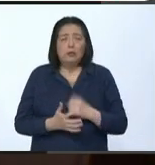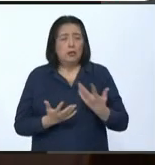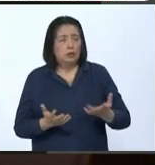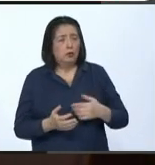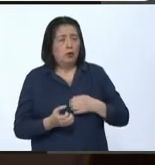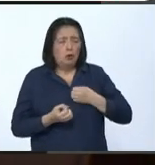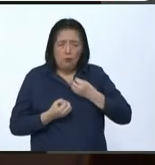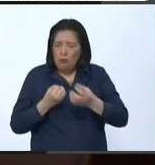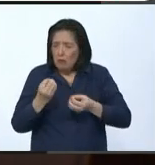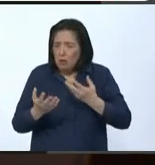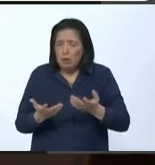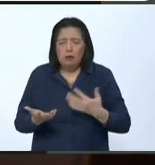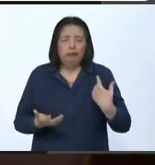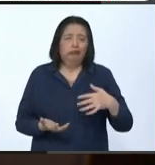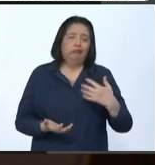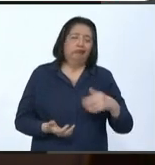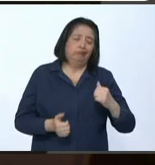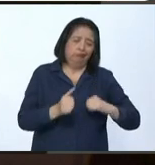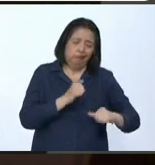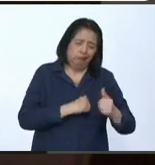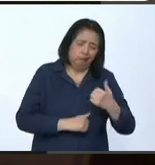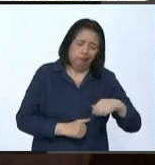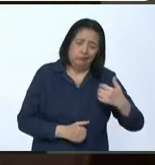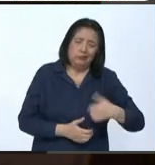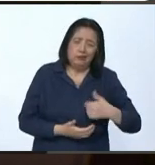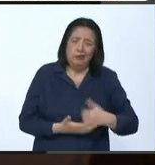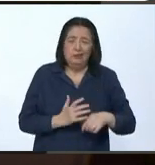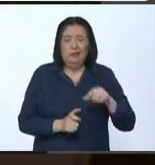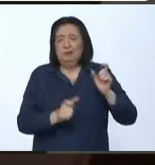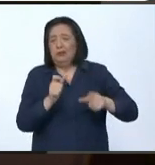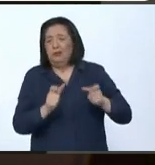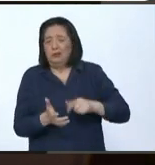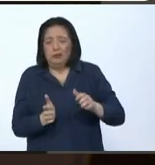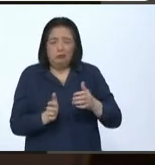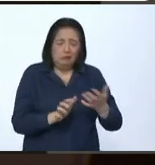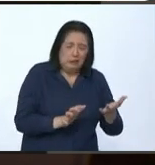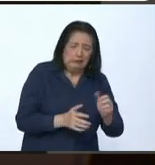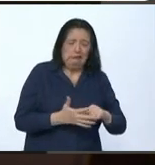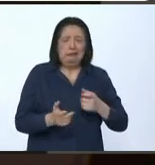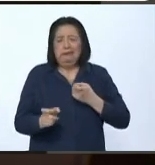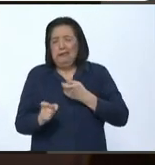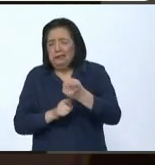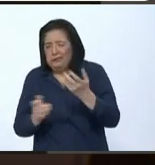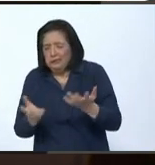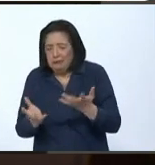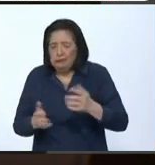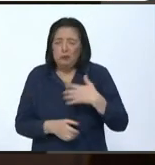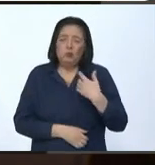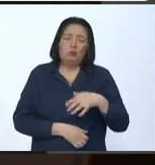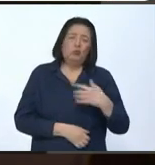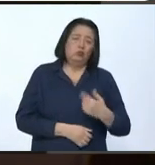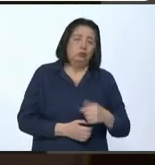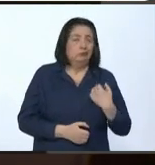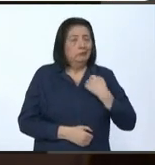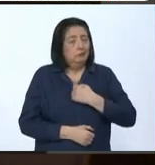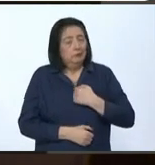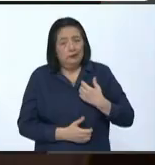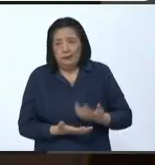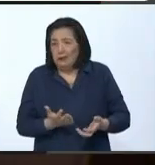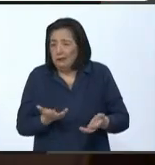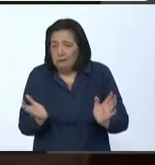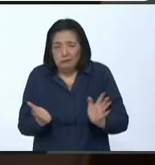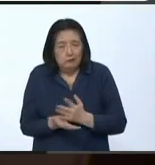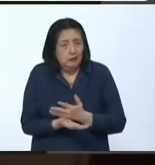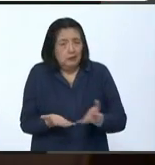con mucho dolor que el saldo de víctimas y heridos es un lamentable resultado que nadie